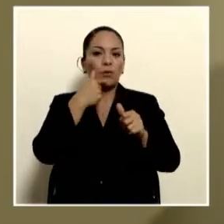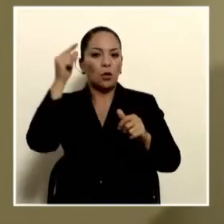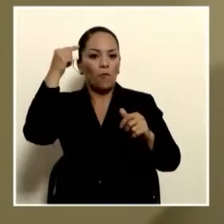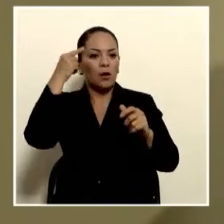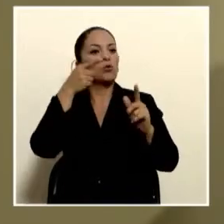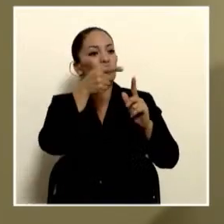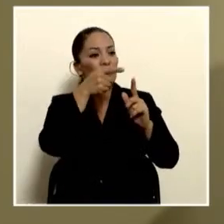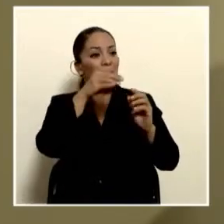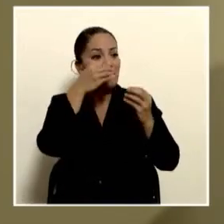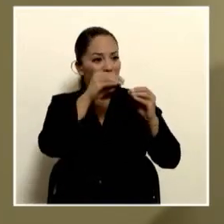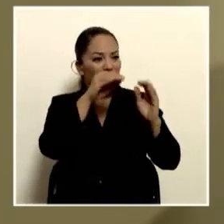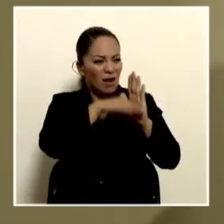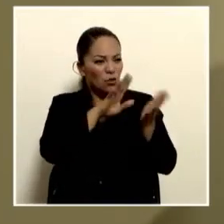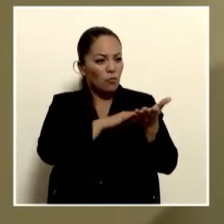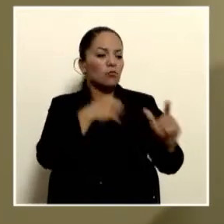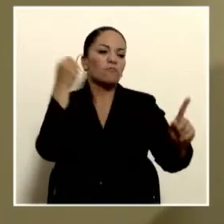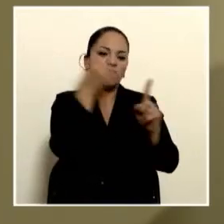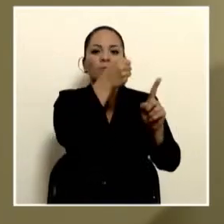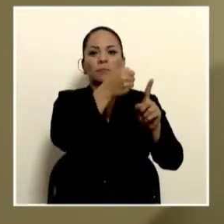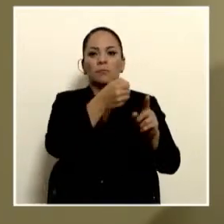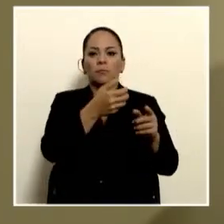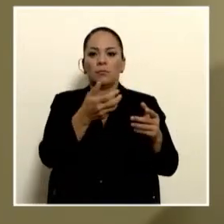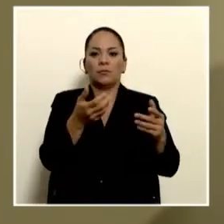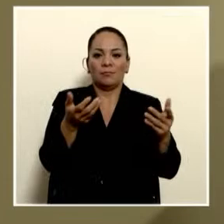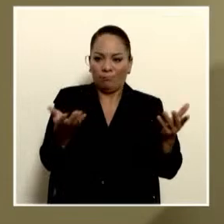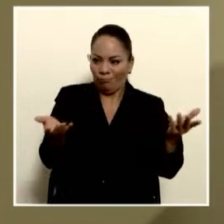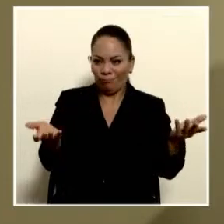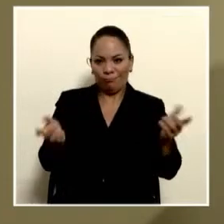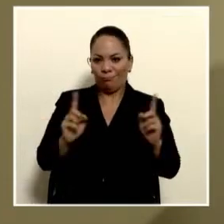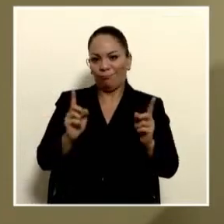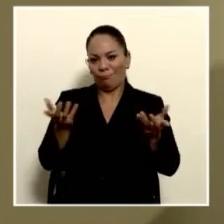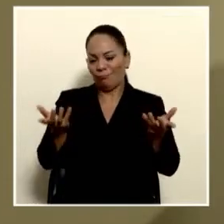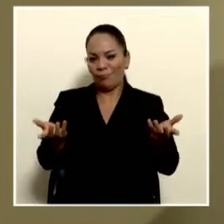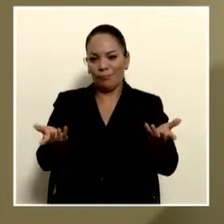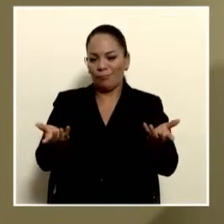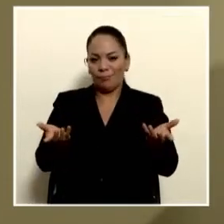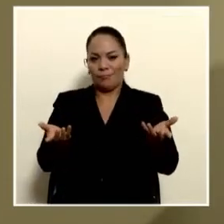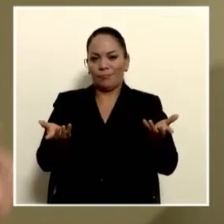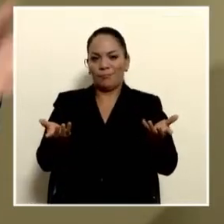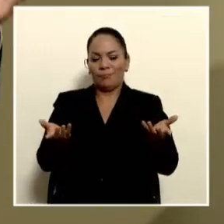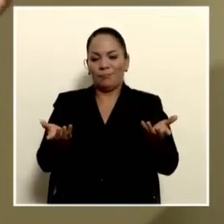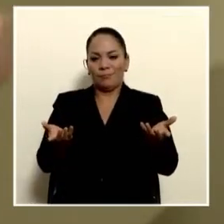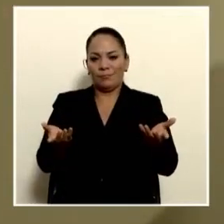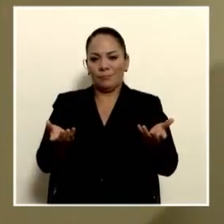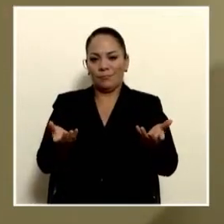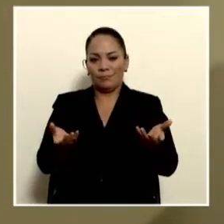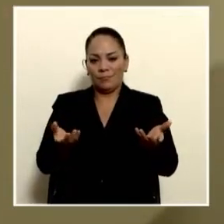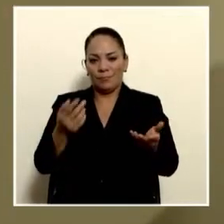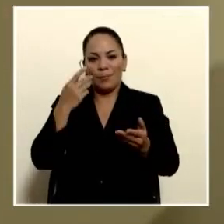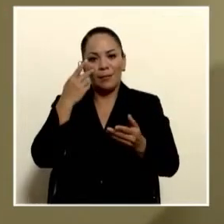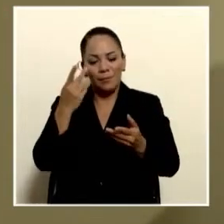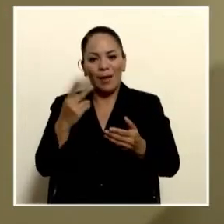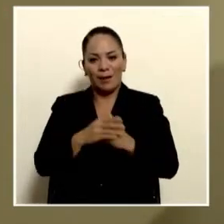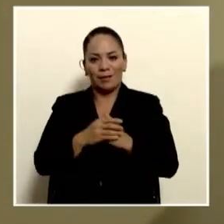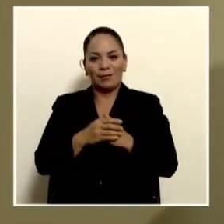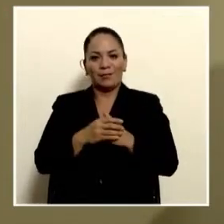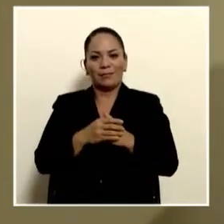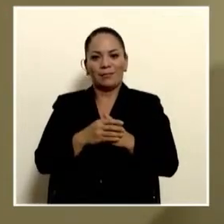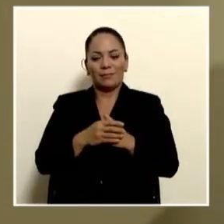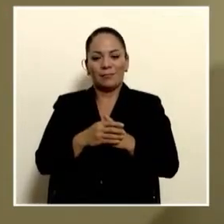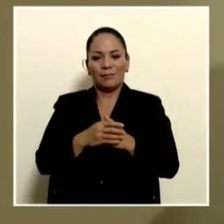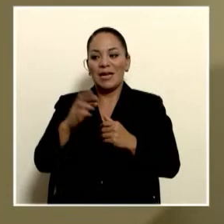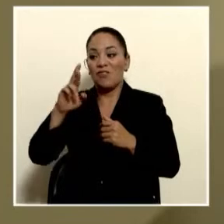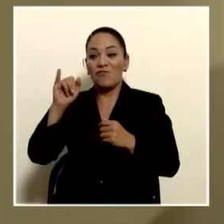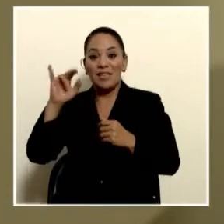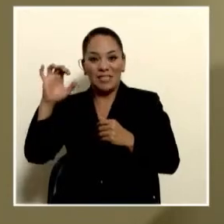golpear. Entonces, volvemos a lo mismo. Ya sabemos, don Richard dice que hay mucha gente sorprendida, pero